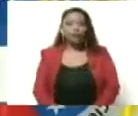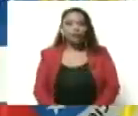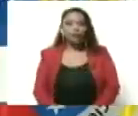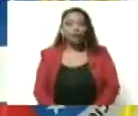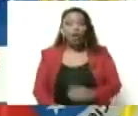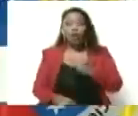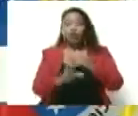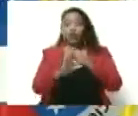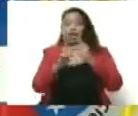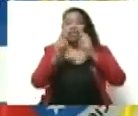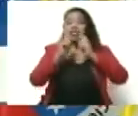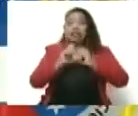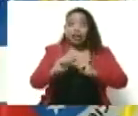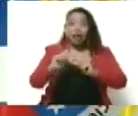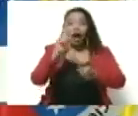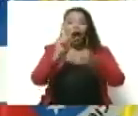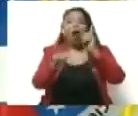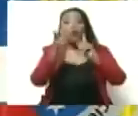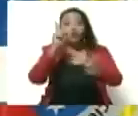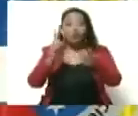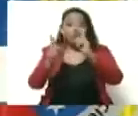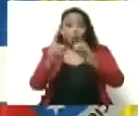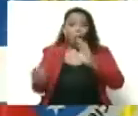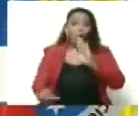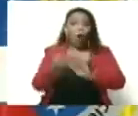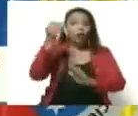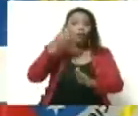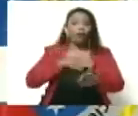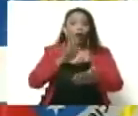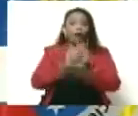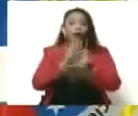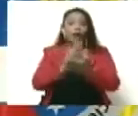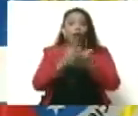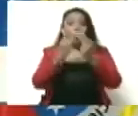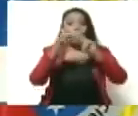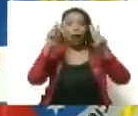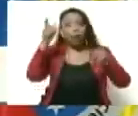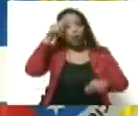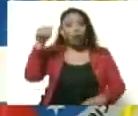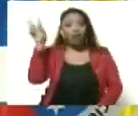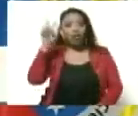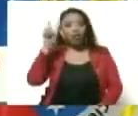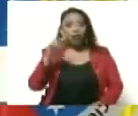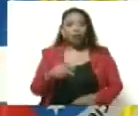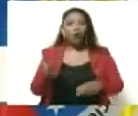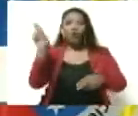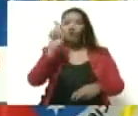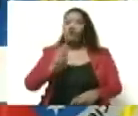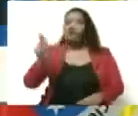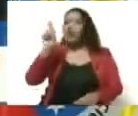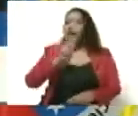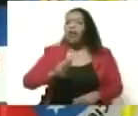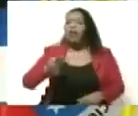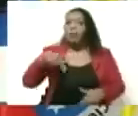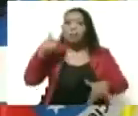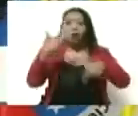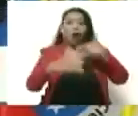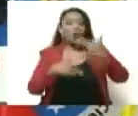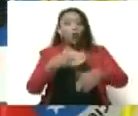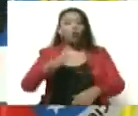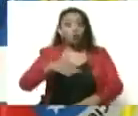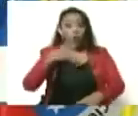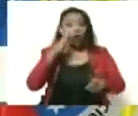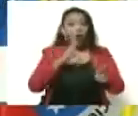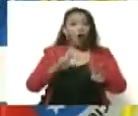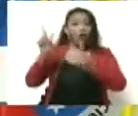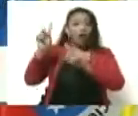todavía intentan algunos hechos contra la tranquilidad, la paz del pueblo venezolano, utilizando la delincuencia. Y ahí pudimos ver